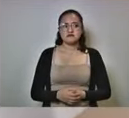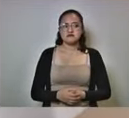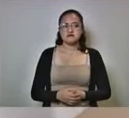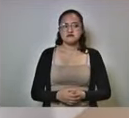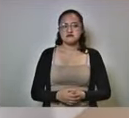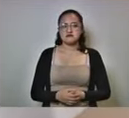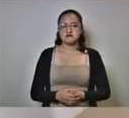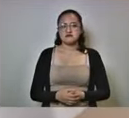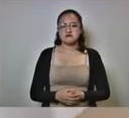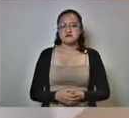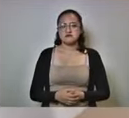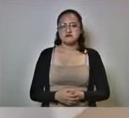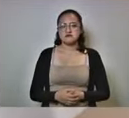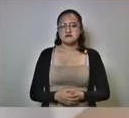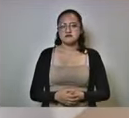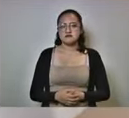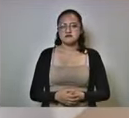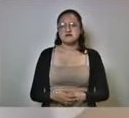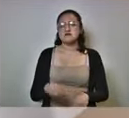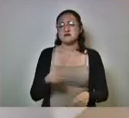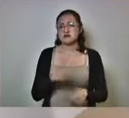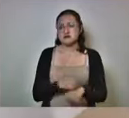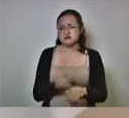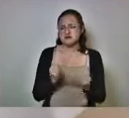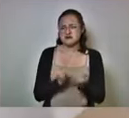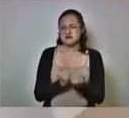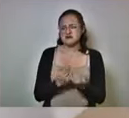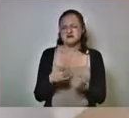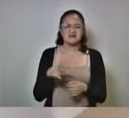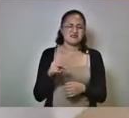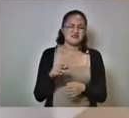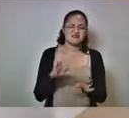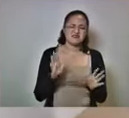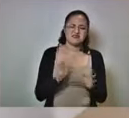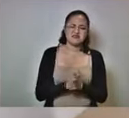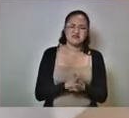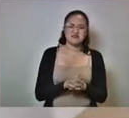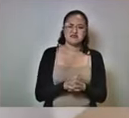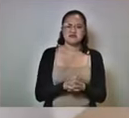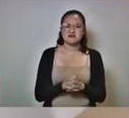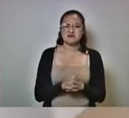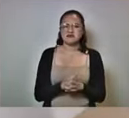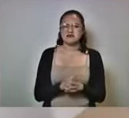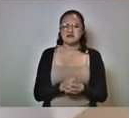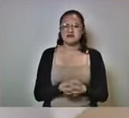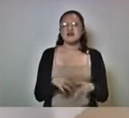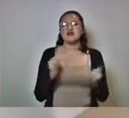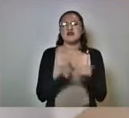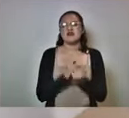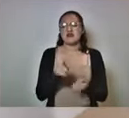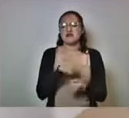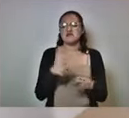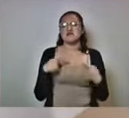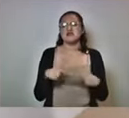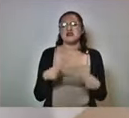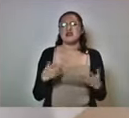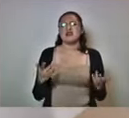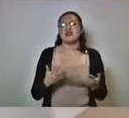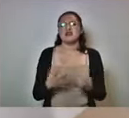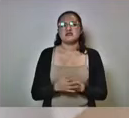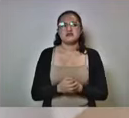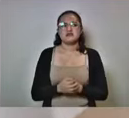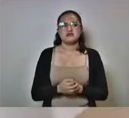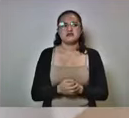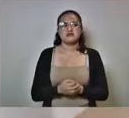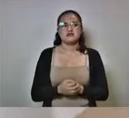oposición. ¿Qué construyes alrededor de esos de esas personas,